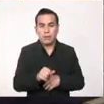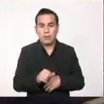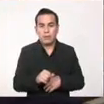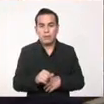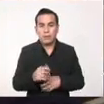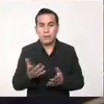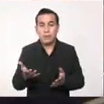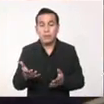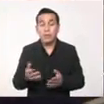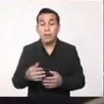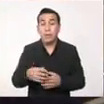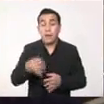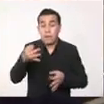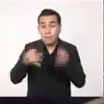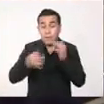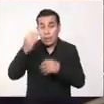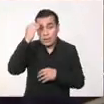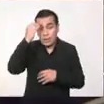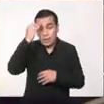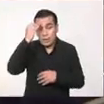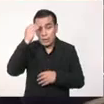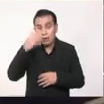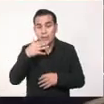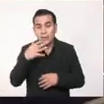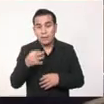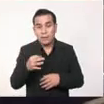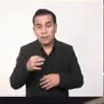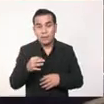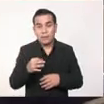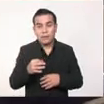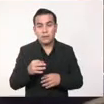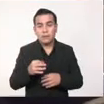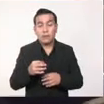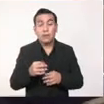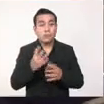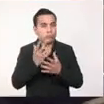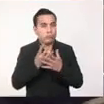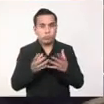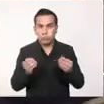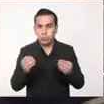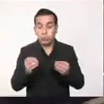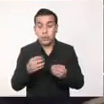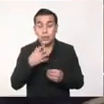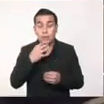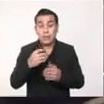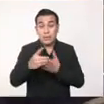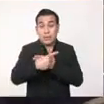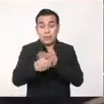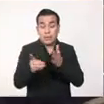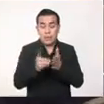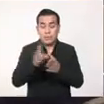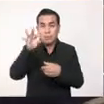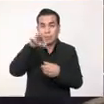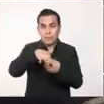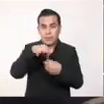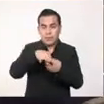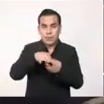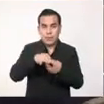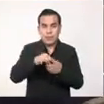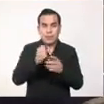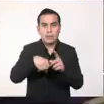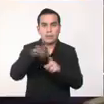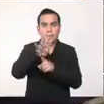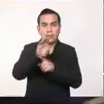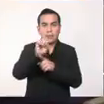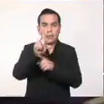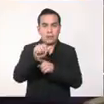Y usted como abogado sabe que en derecho las cosas se deshacen como se hacen. Si los diputados eligen a los magistrados,